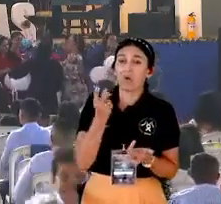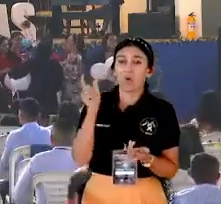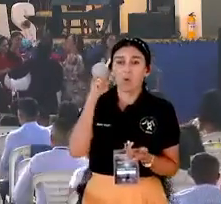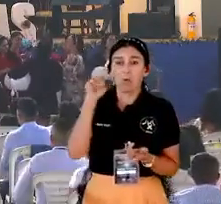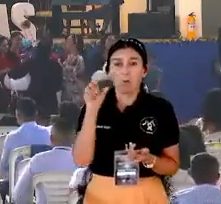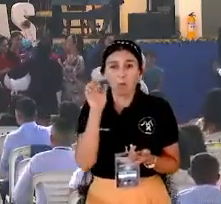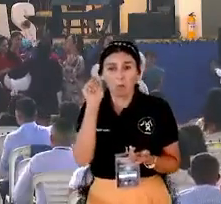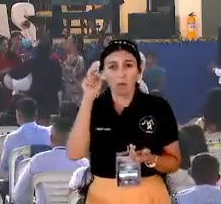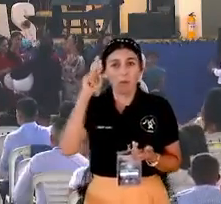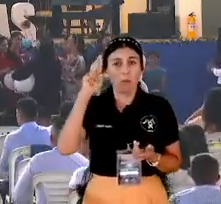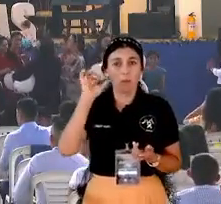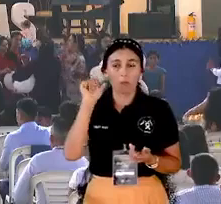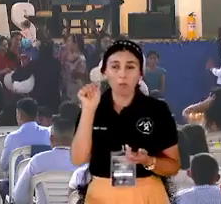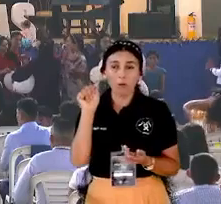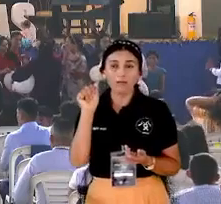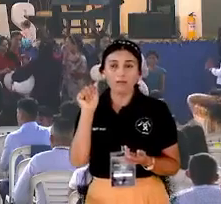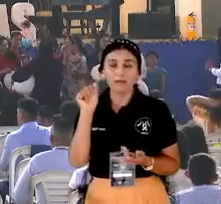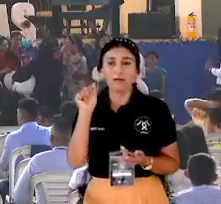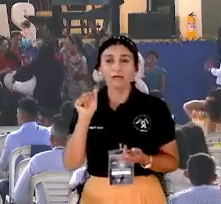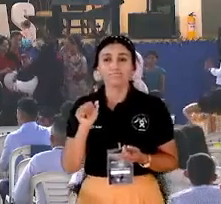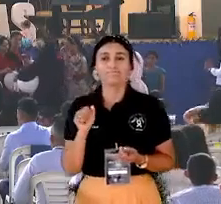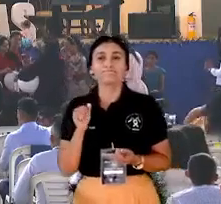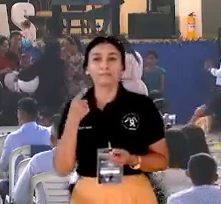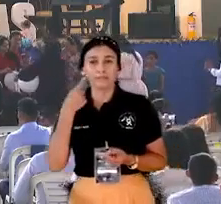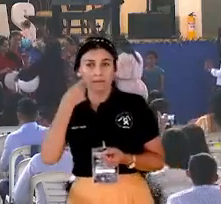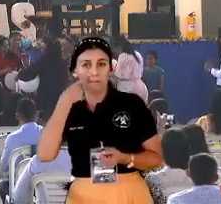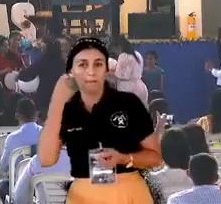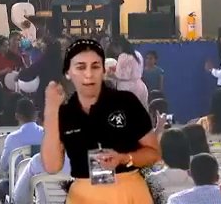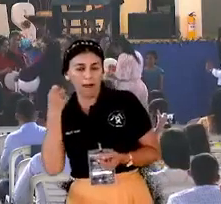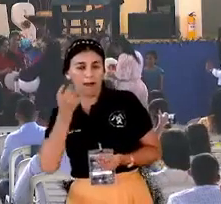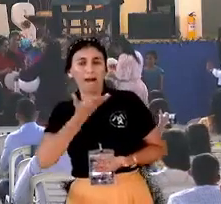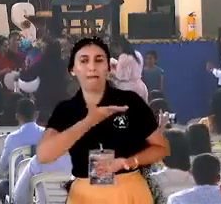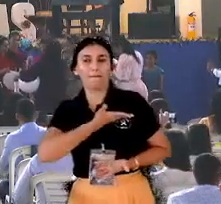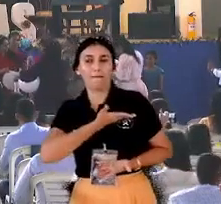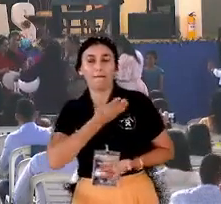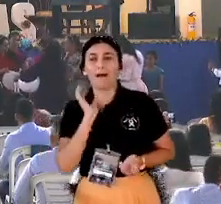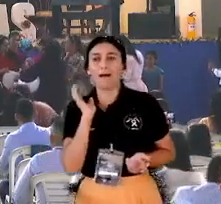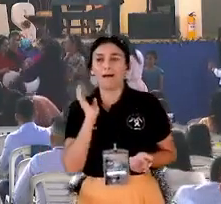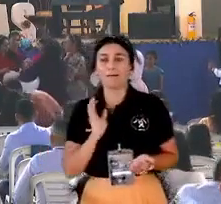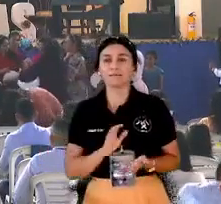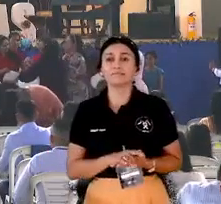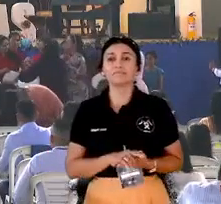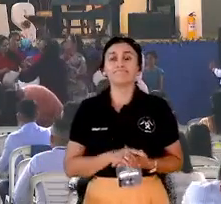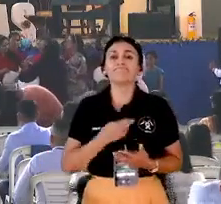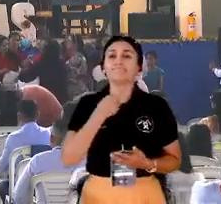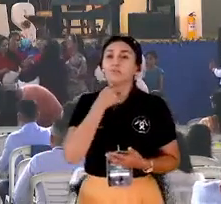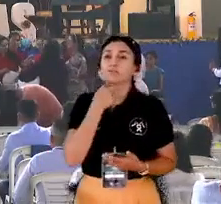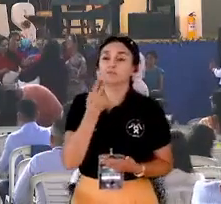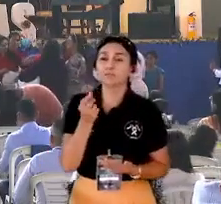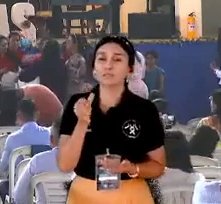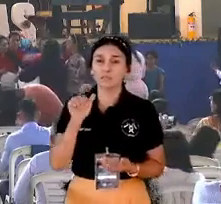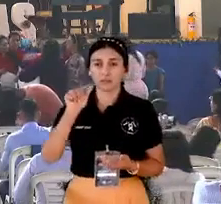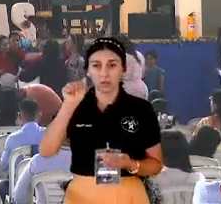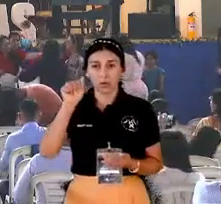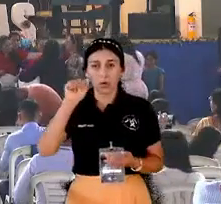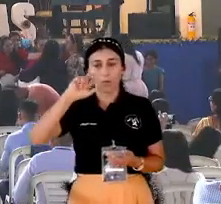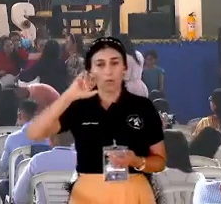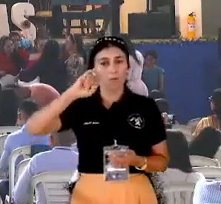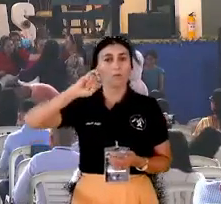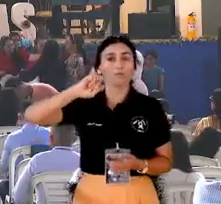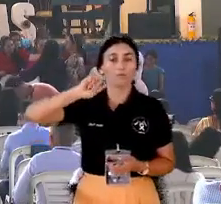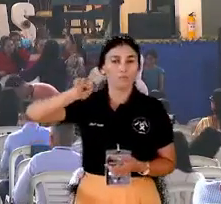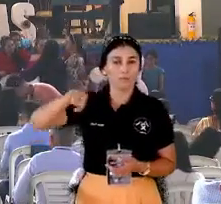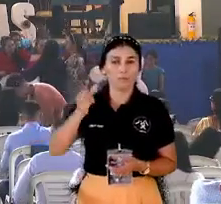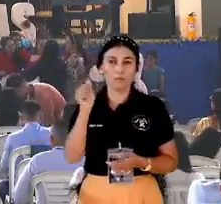de ser madres. Hoy podemos decir que, como Agar, aún que un